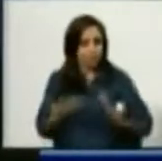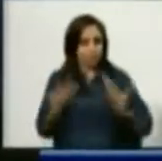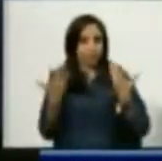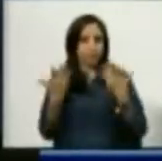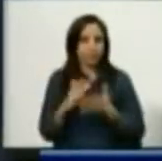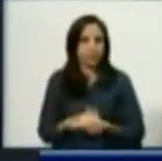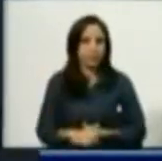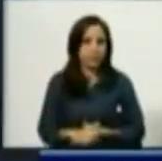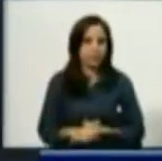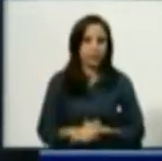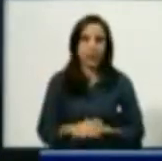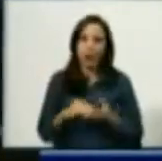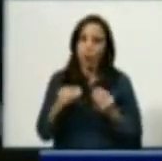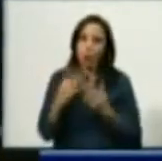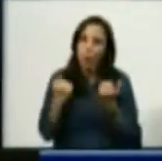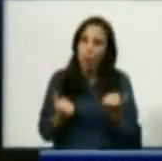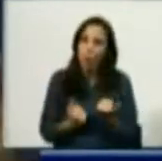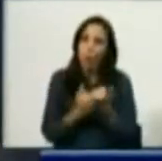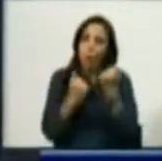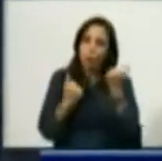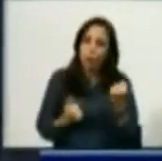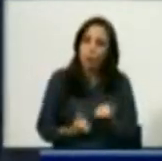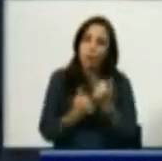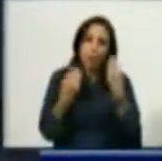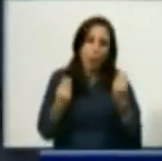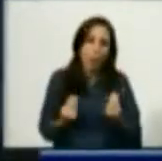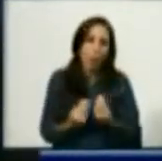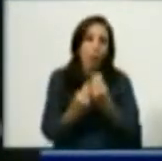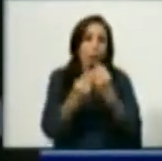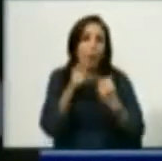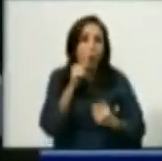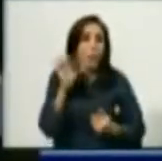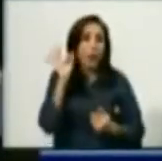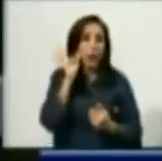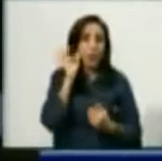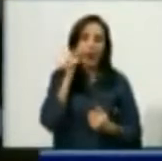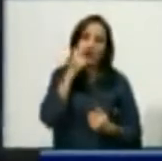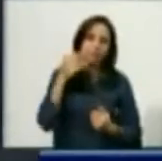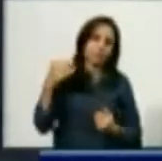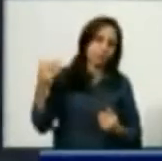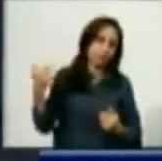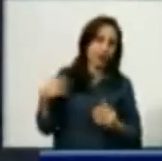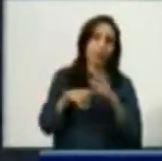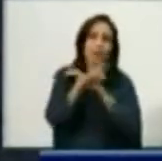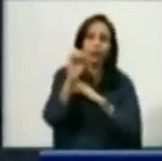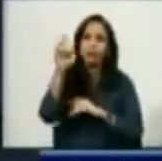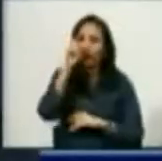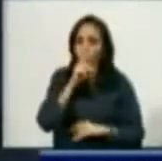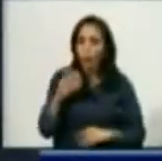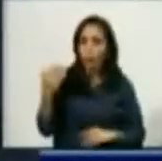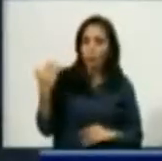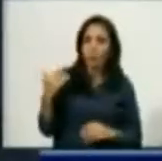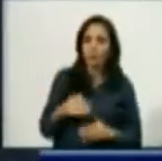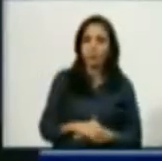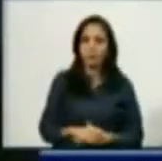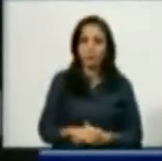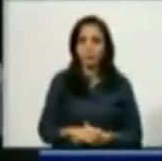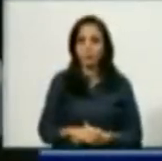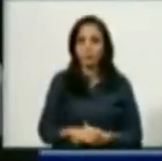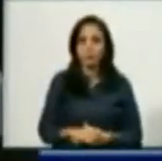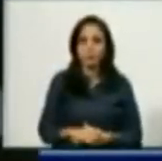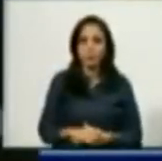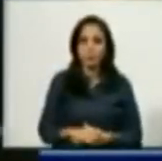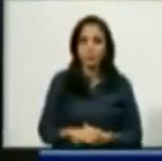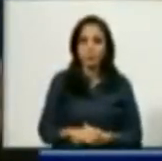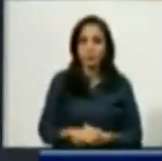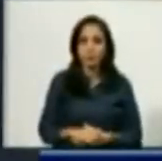a labrar junto a millones de hombres y mujeres hace 200 años Y